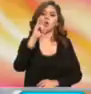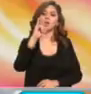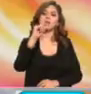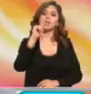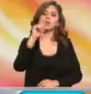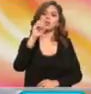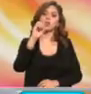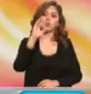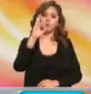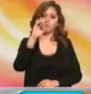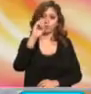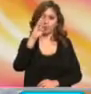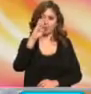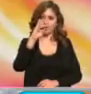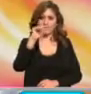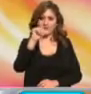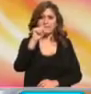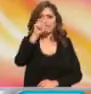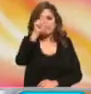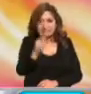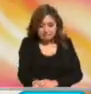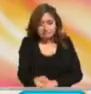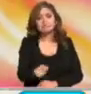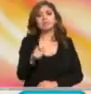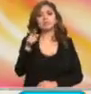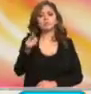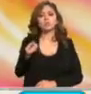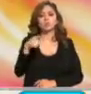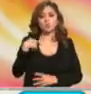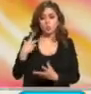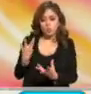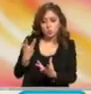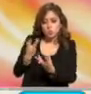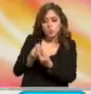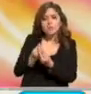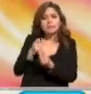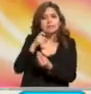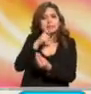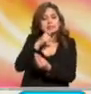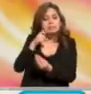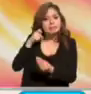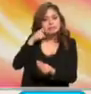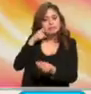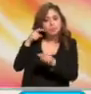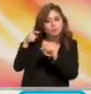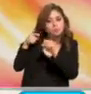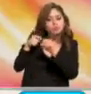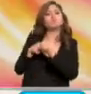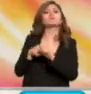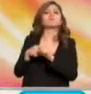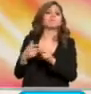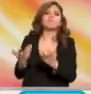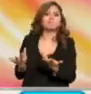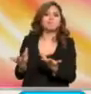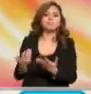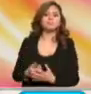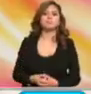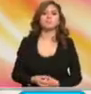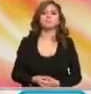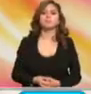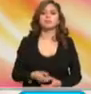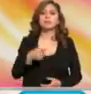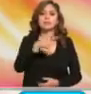coitofobia, que es este miedo irracional a tener una relación sexual coital. Wow. Imagínate esto, la